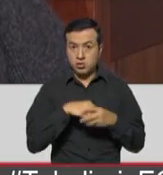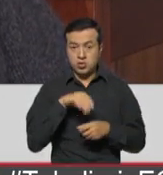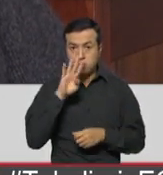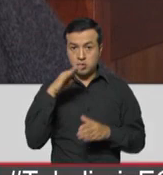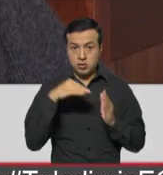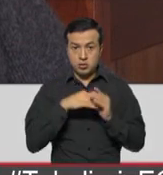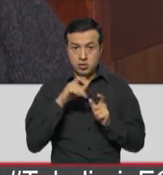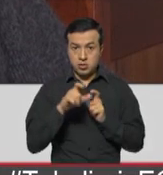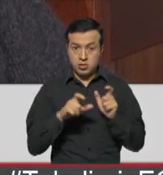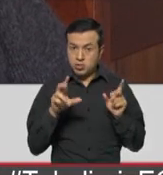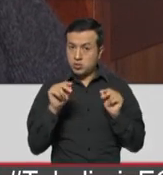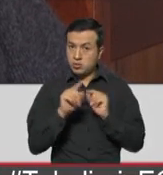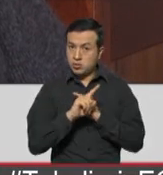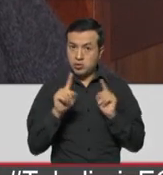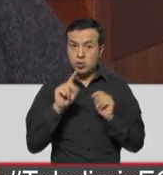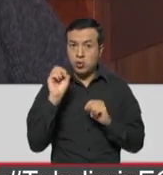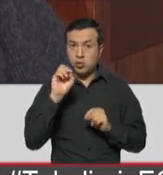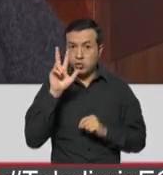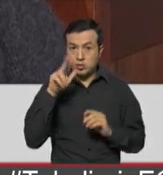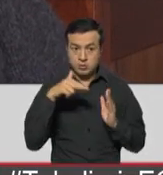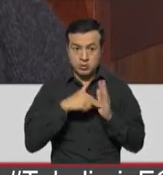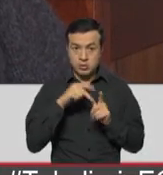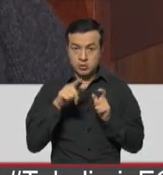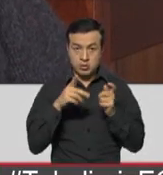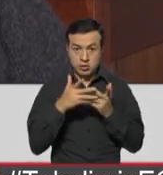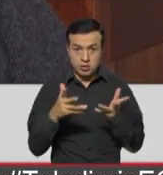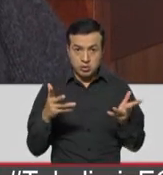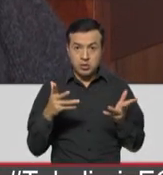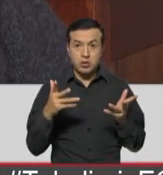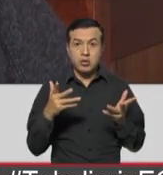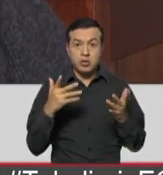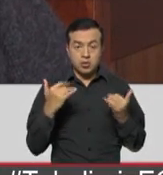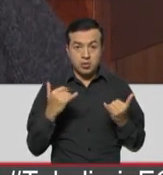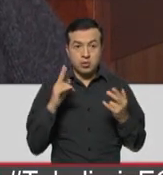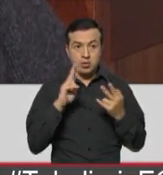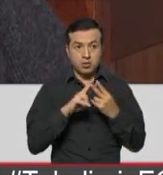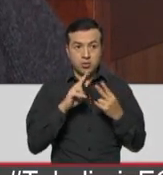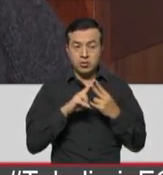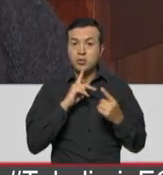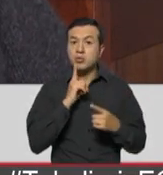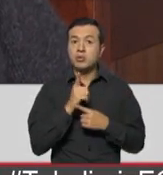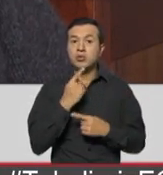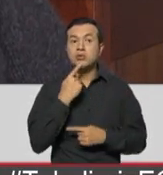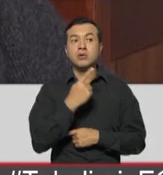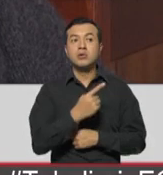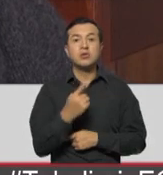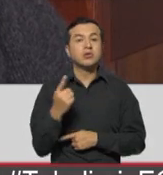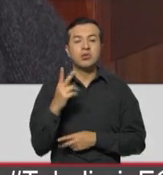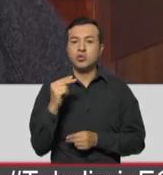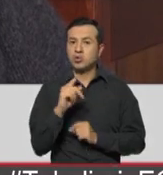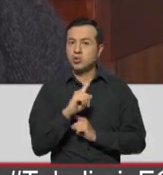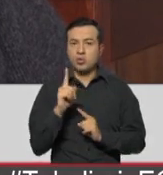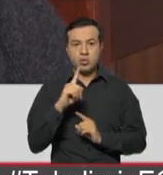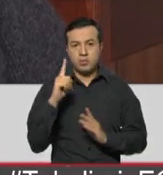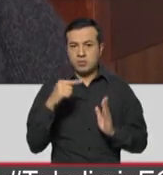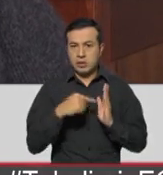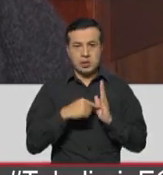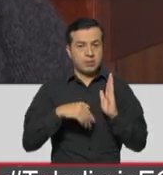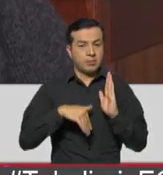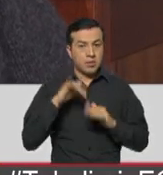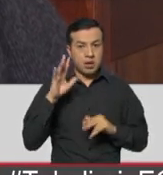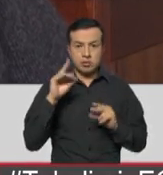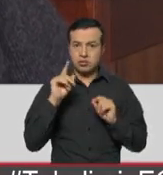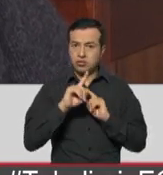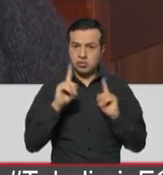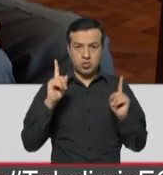4.000 gentes. O 3.000 gentes. De lo poco que yo conozco esto, la técnica dice no más de 1.000. ¿Por qué? Porque